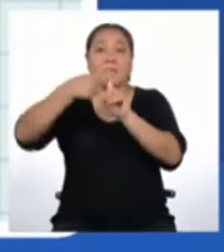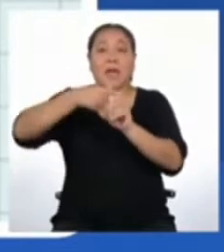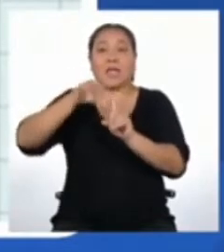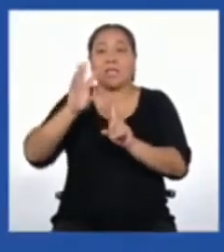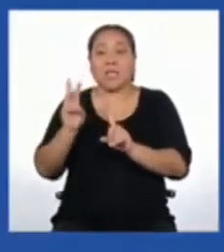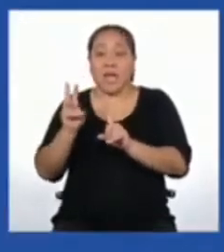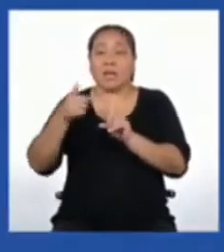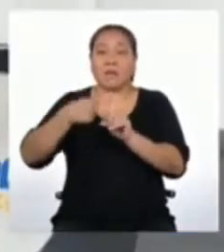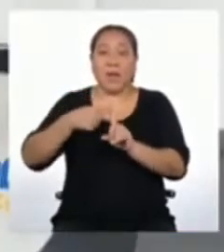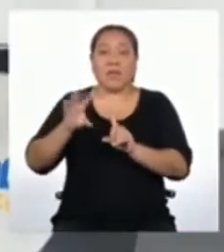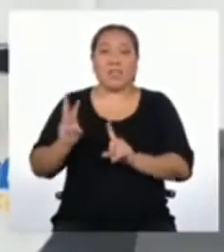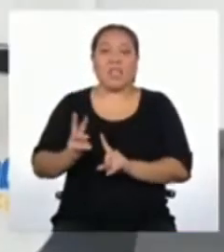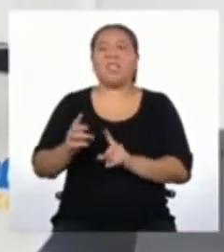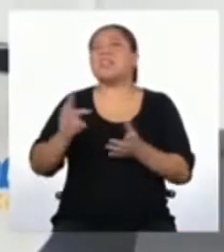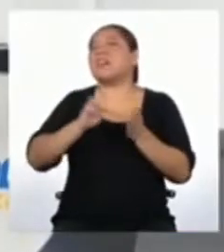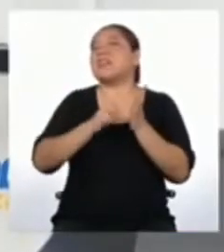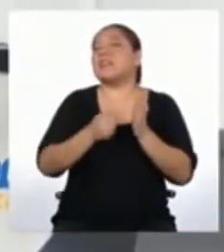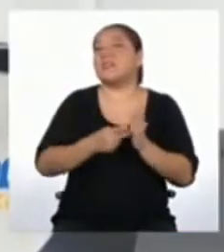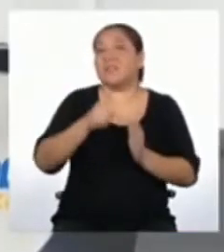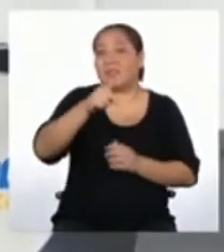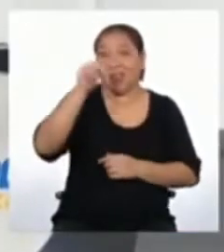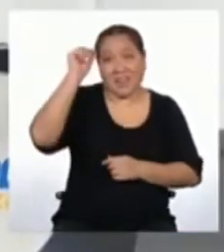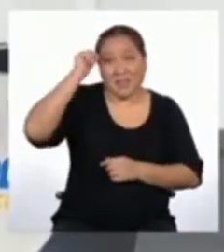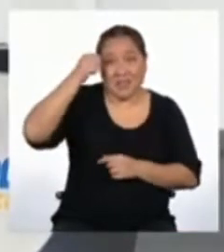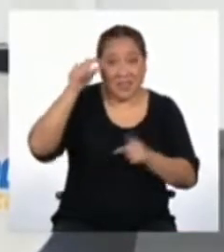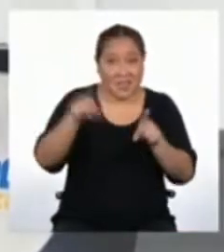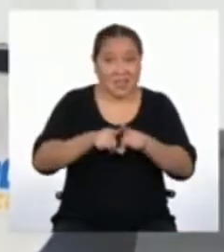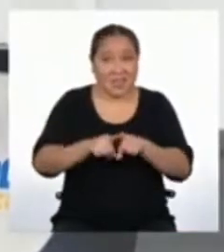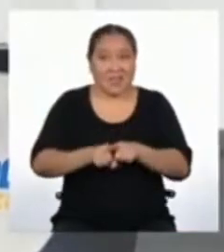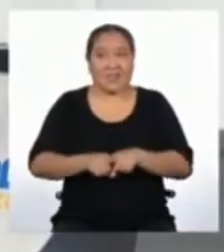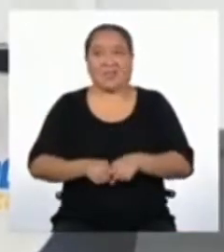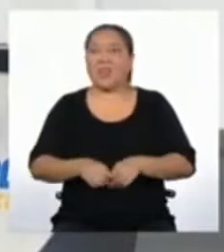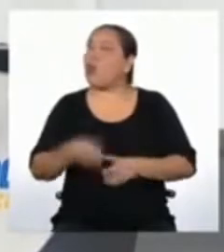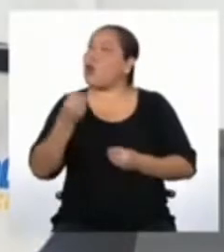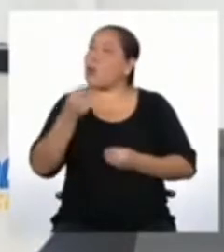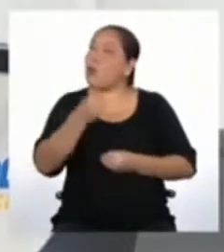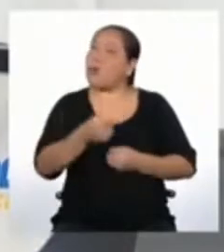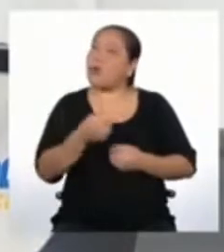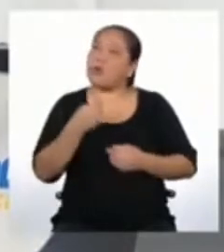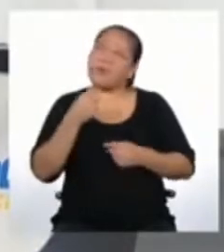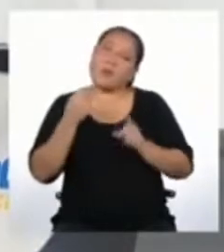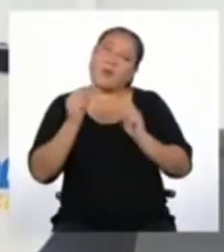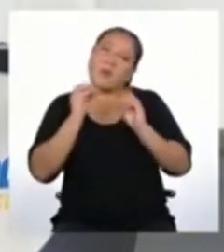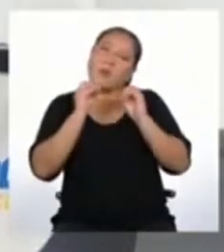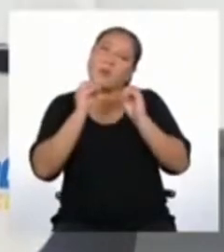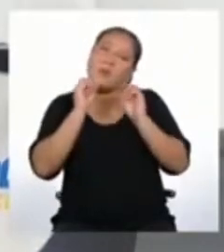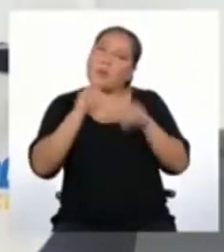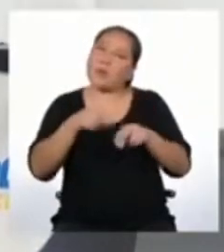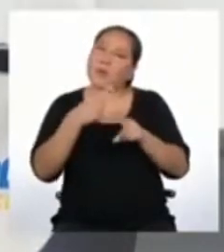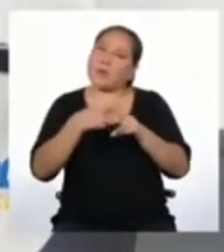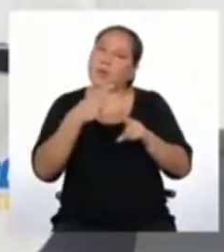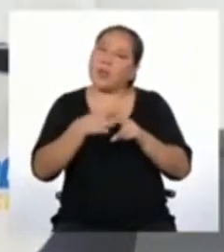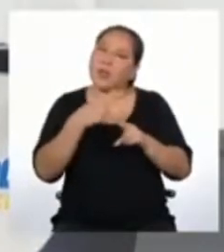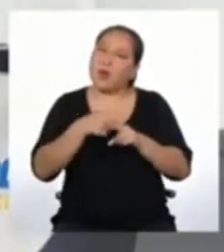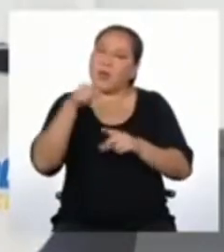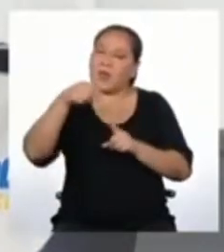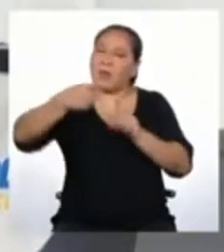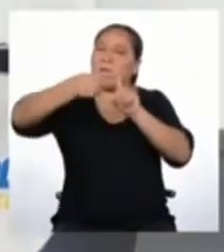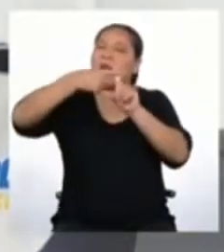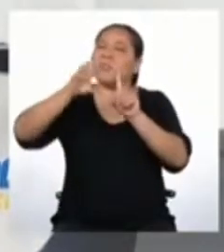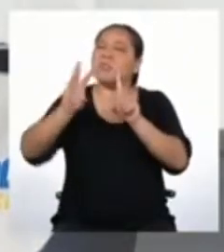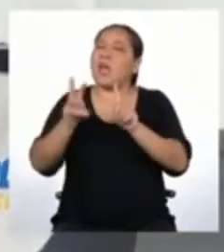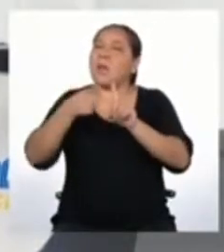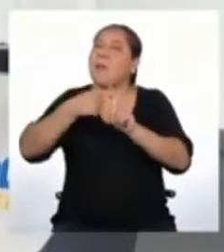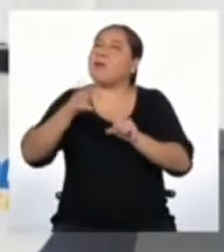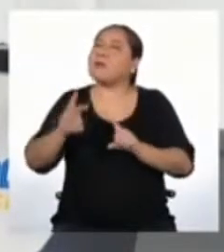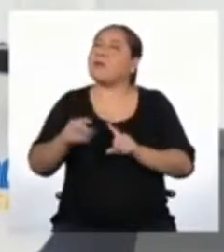¿Eso qué quiere decir? ¿Ustedes lo recuerdan también? ¿Cómo llamamos a este número que se aumenta continuamente a la progresión